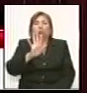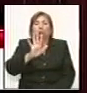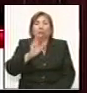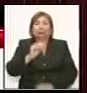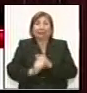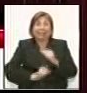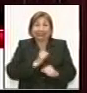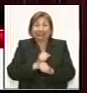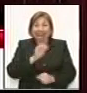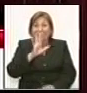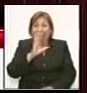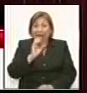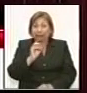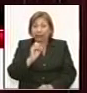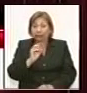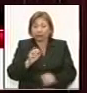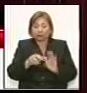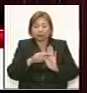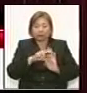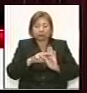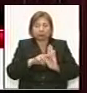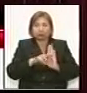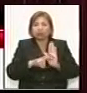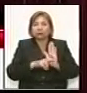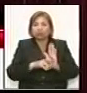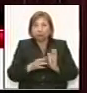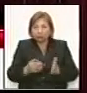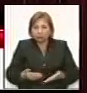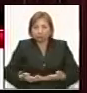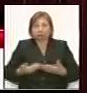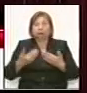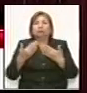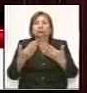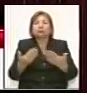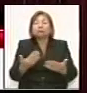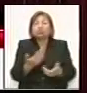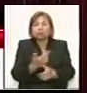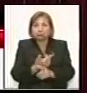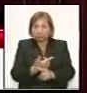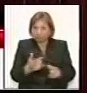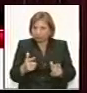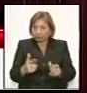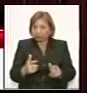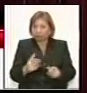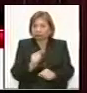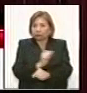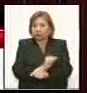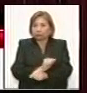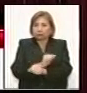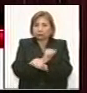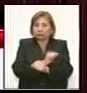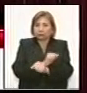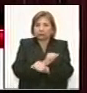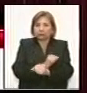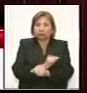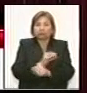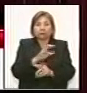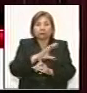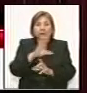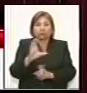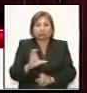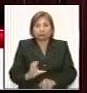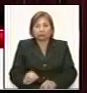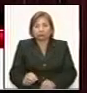además hubo una norma de darle libertad a los esclavos, de tal manera que el campo